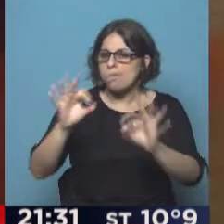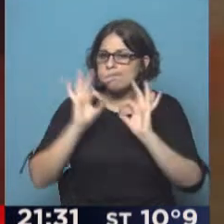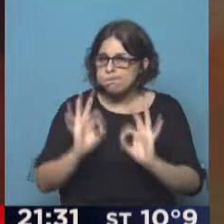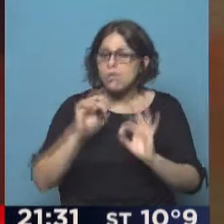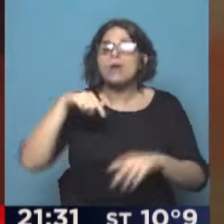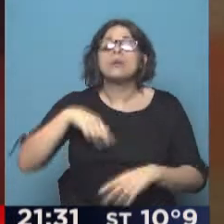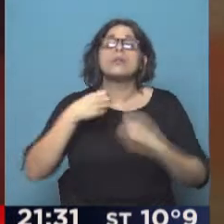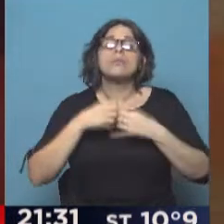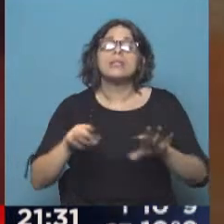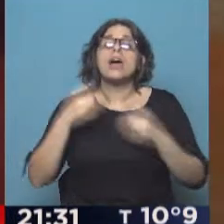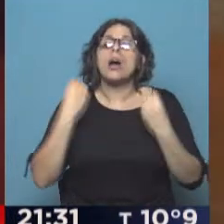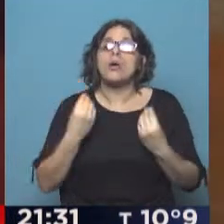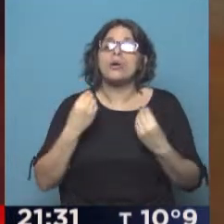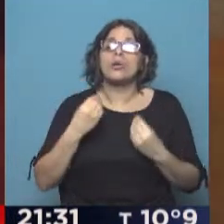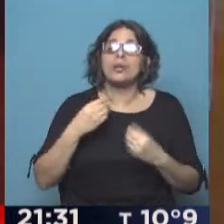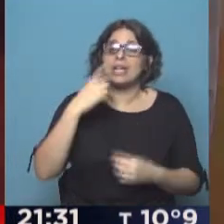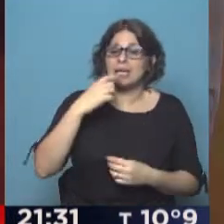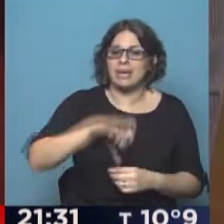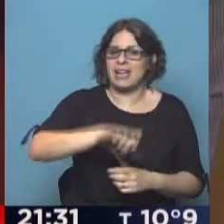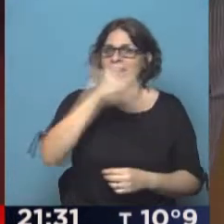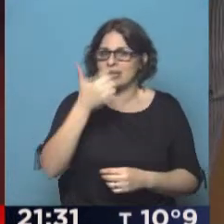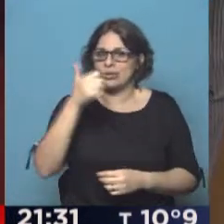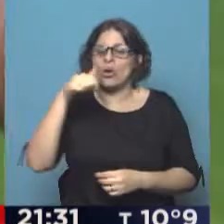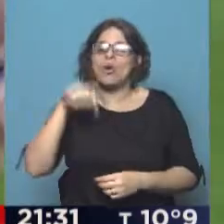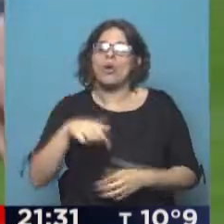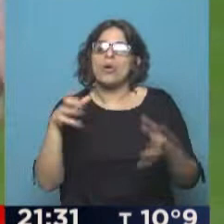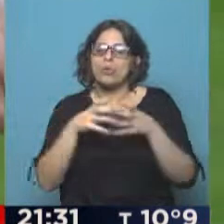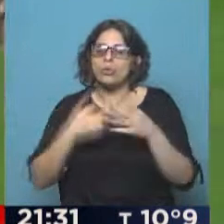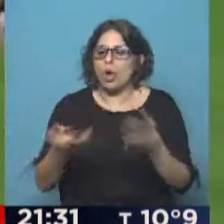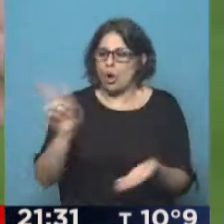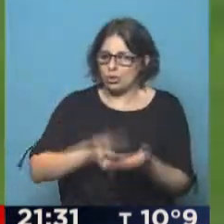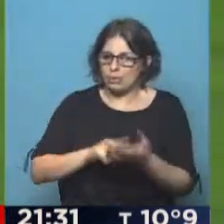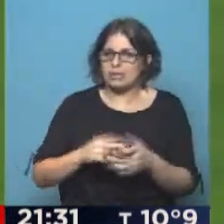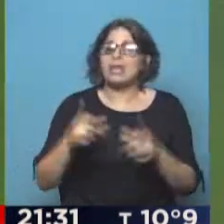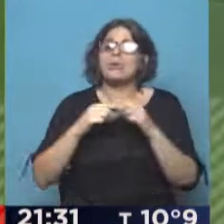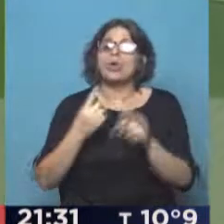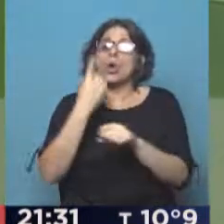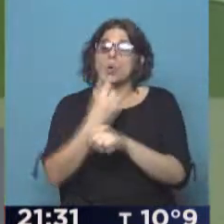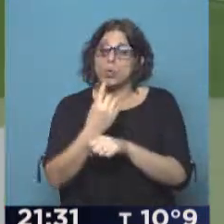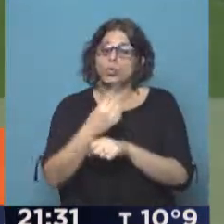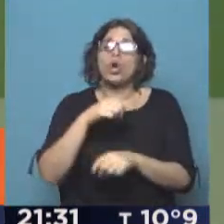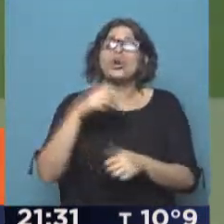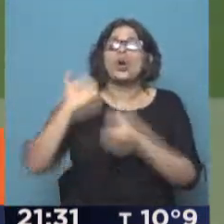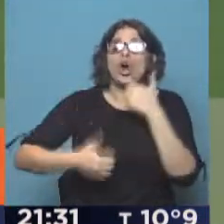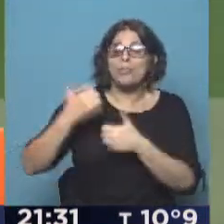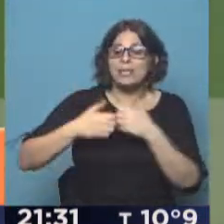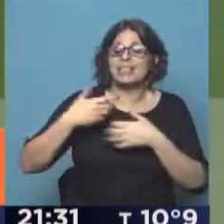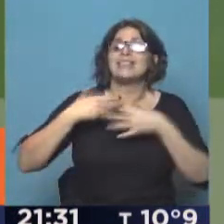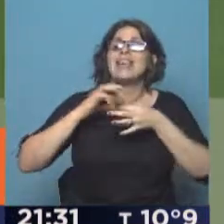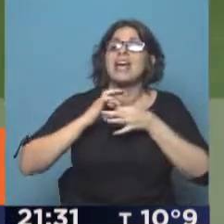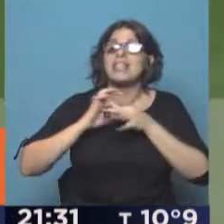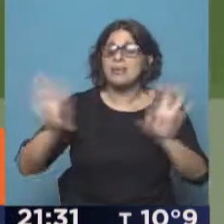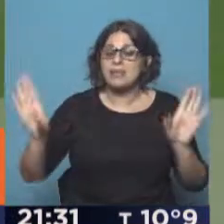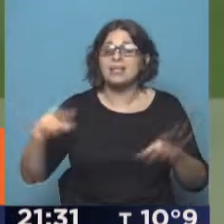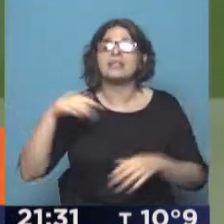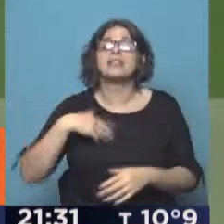eso comenzamos con la gran victoria de River Plate en este fútbol que volvió. Primera fecha del torneo de la Independencia, fue